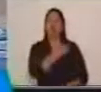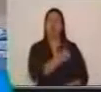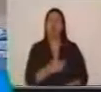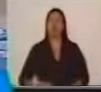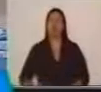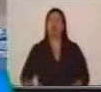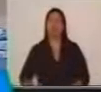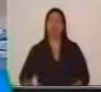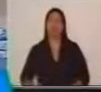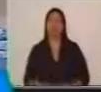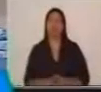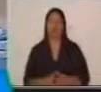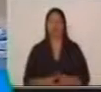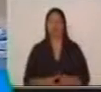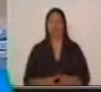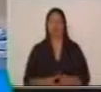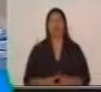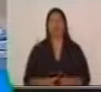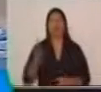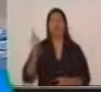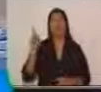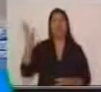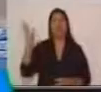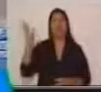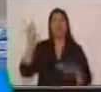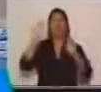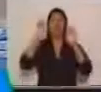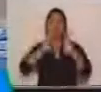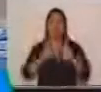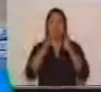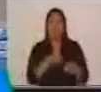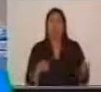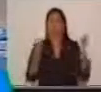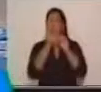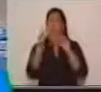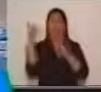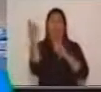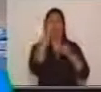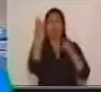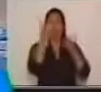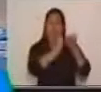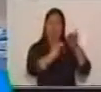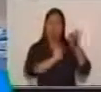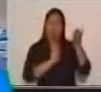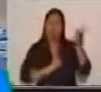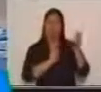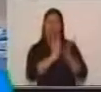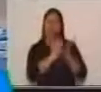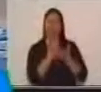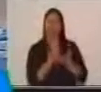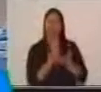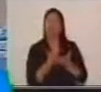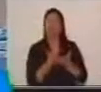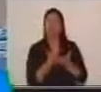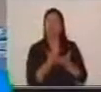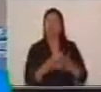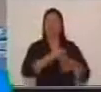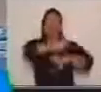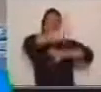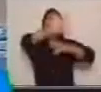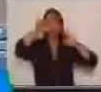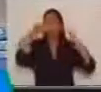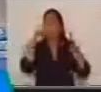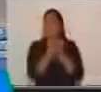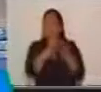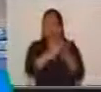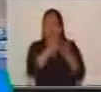los autores más importantes que trascienden en lo que es la literatura. Ahora bien, todas esas obras literarias que yo les